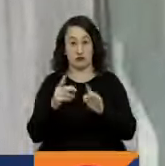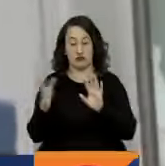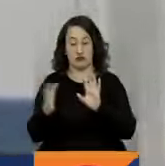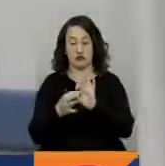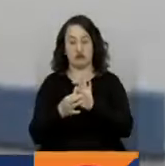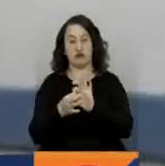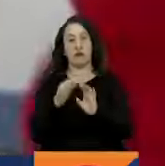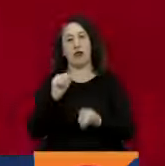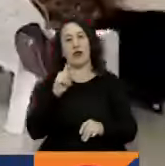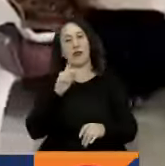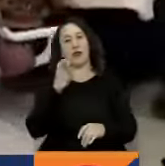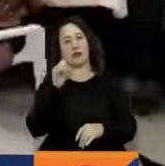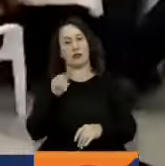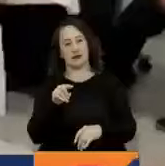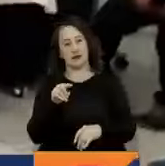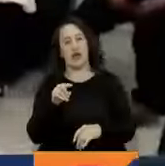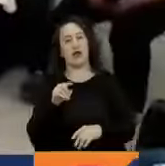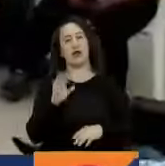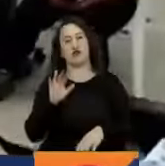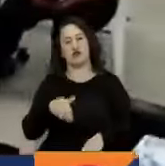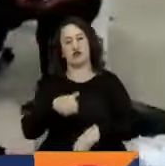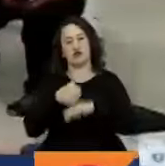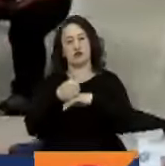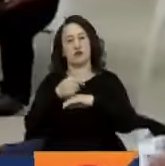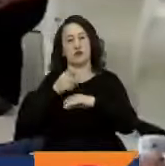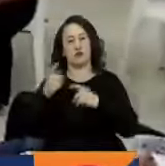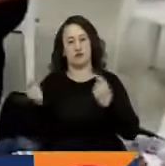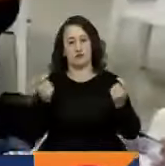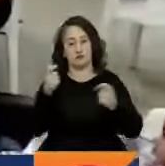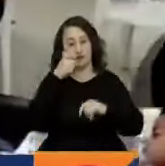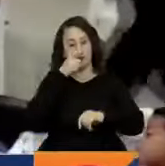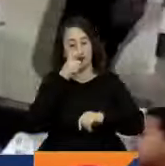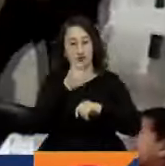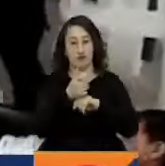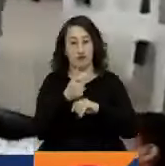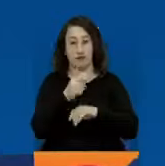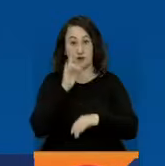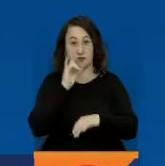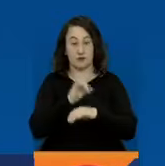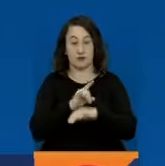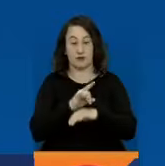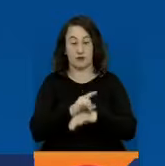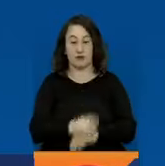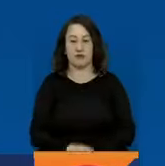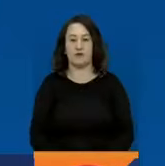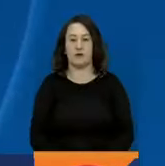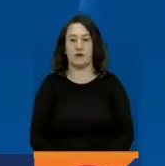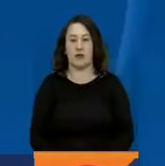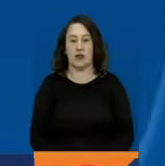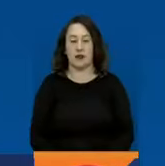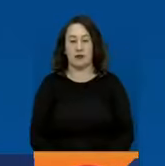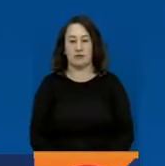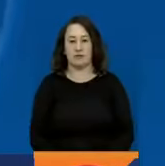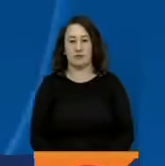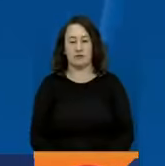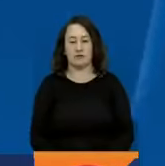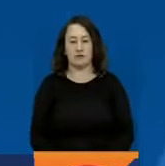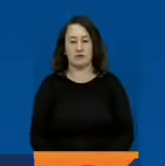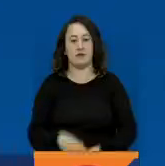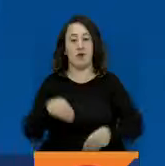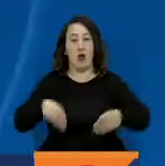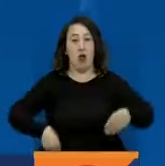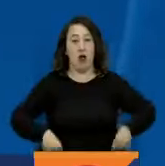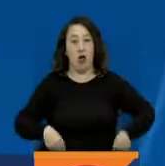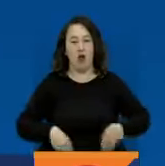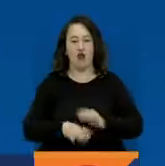ADRES y de la Supersalud para inspección, control y vigilancia a la FIDU previsora. Se acaba la corrupción en el FOMAC,